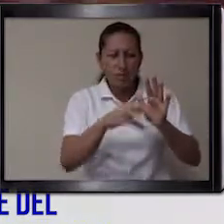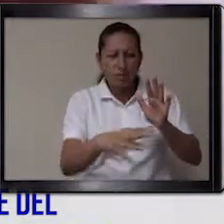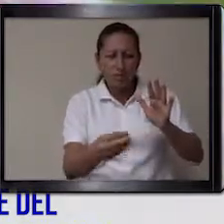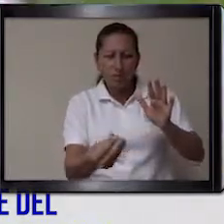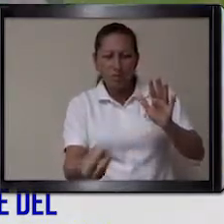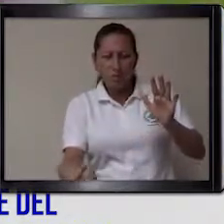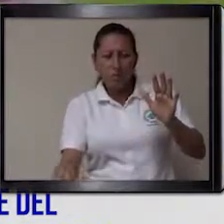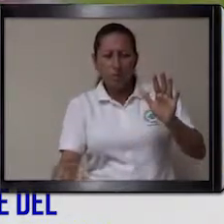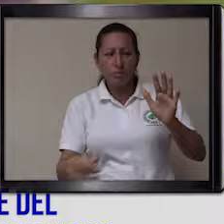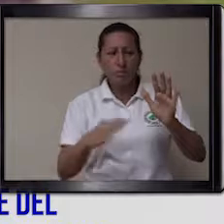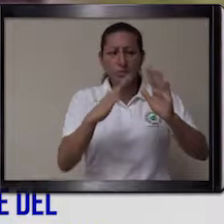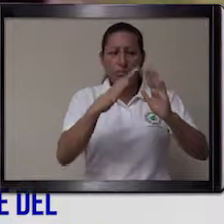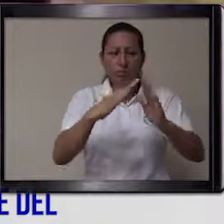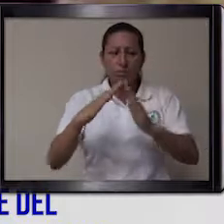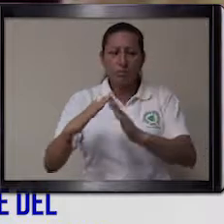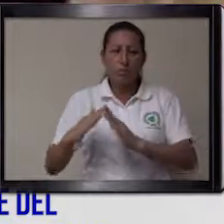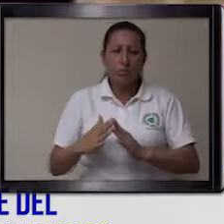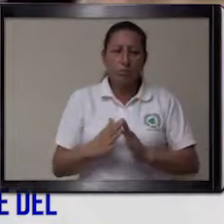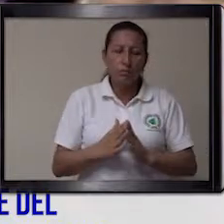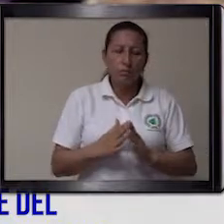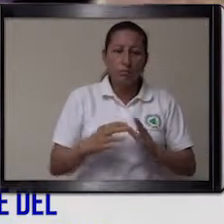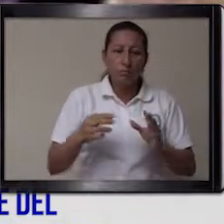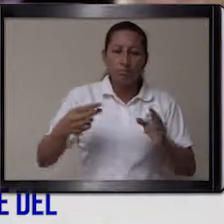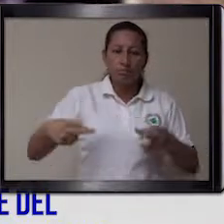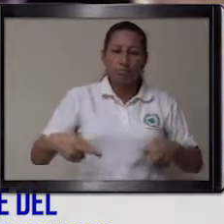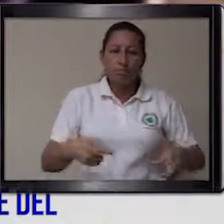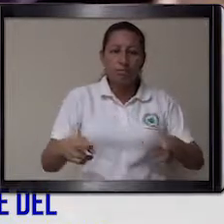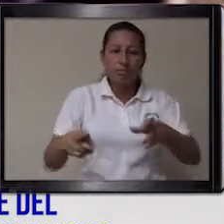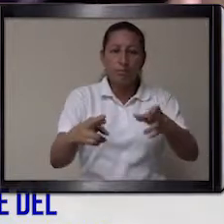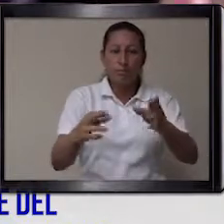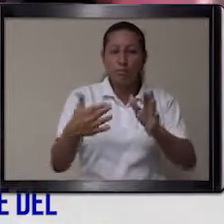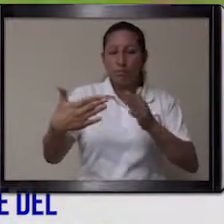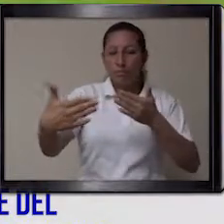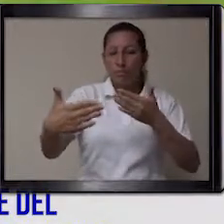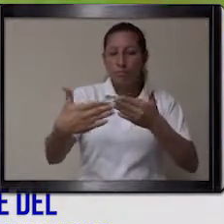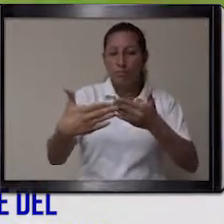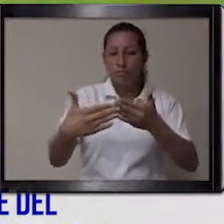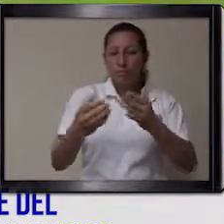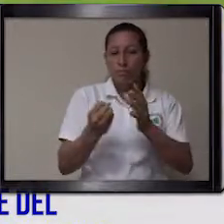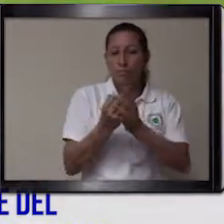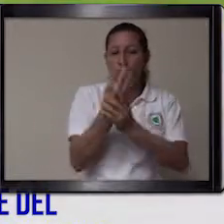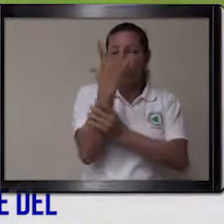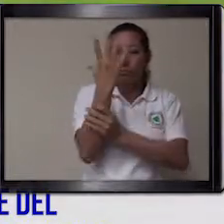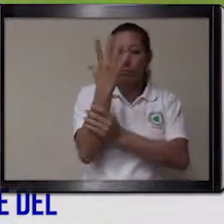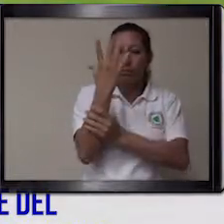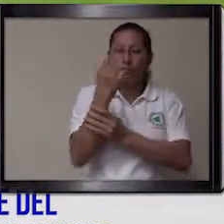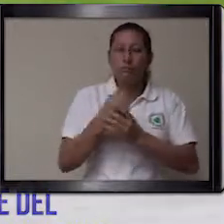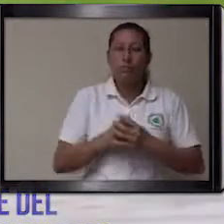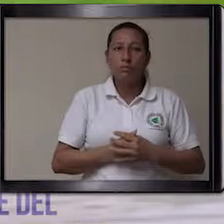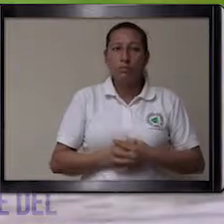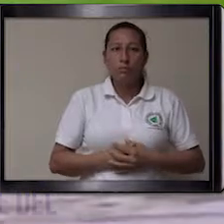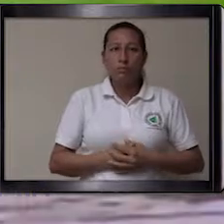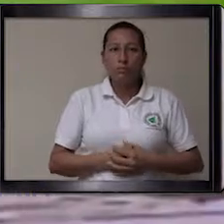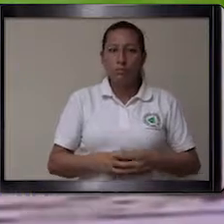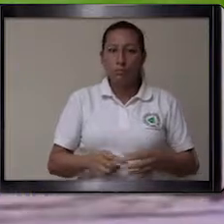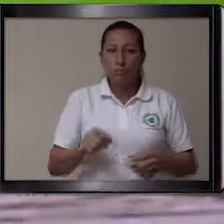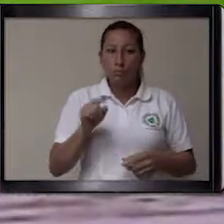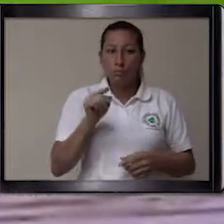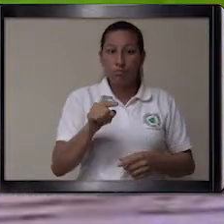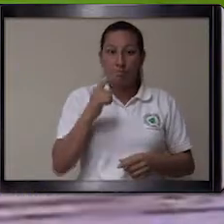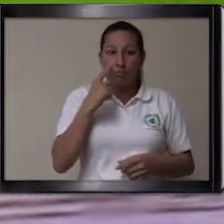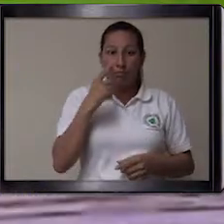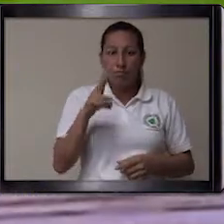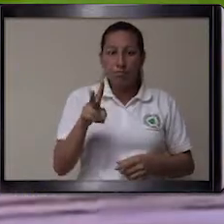con dirección a los cauces de los 6 ríos que nacían en el volcán, volviendo aún más impactante la tragedia. Los